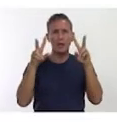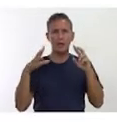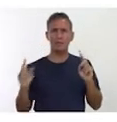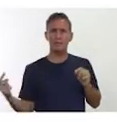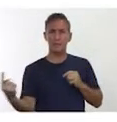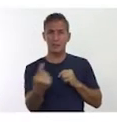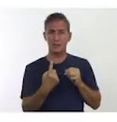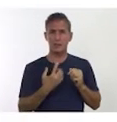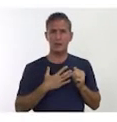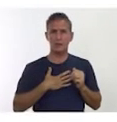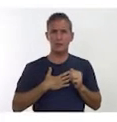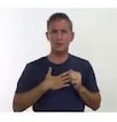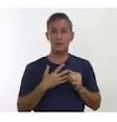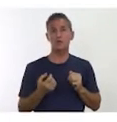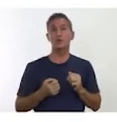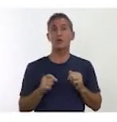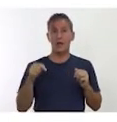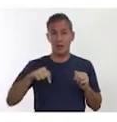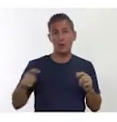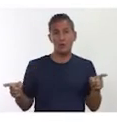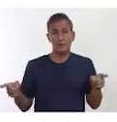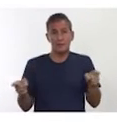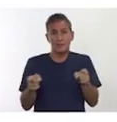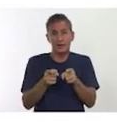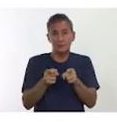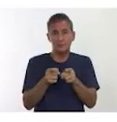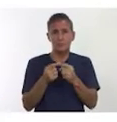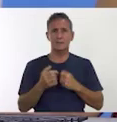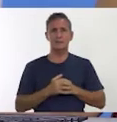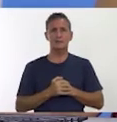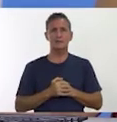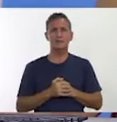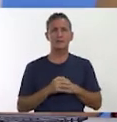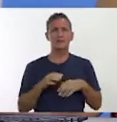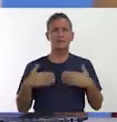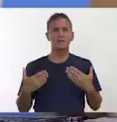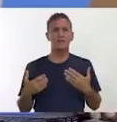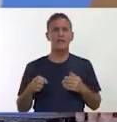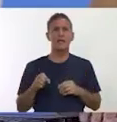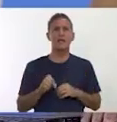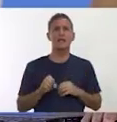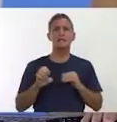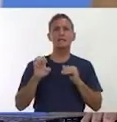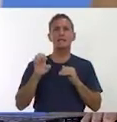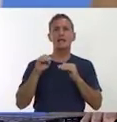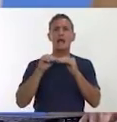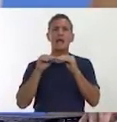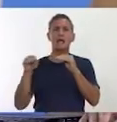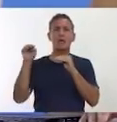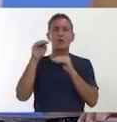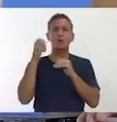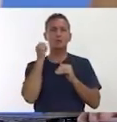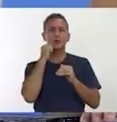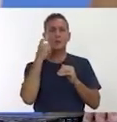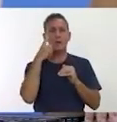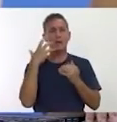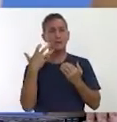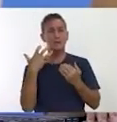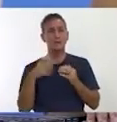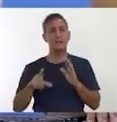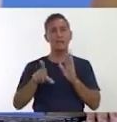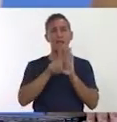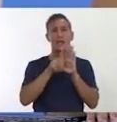vida nuestra. Para ello le hacemos un resumen de las ecuaciones